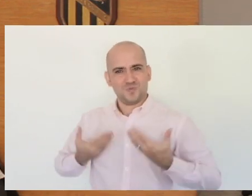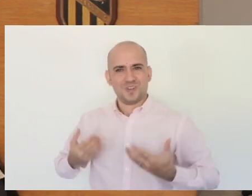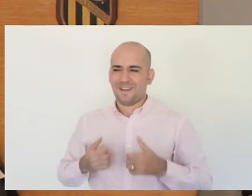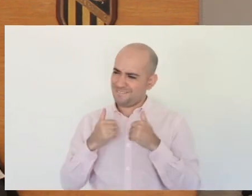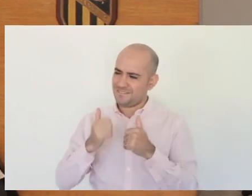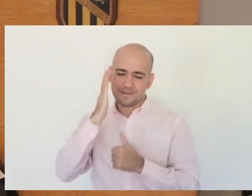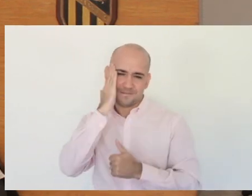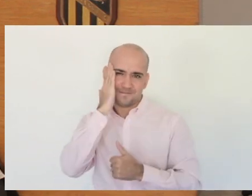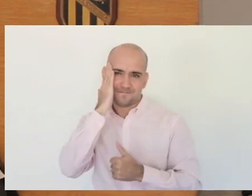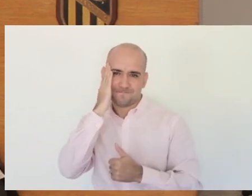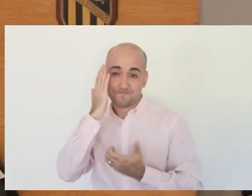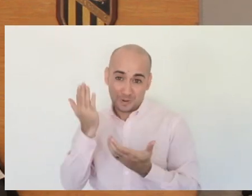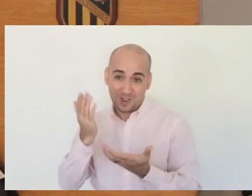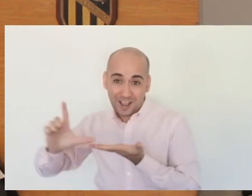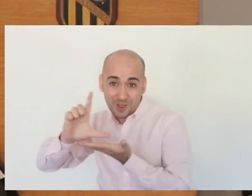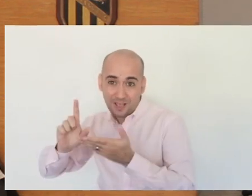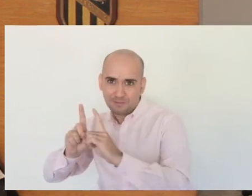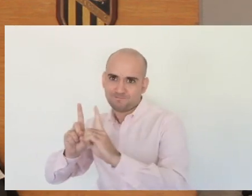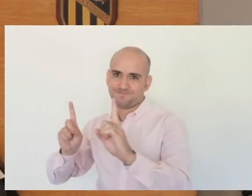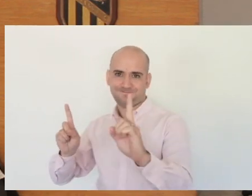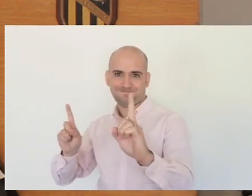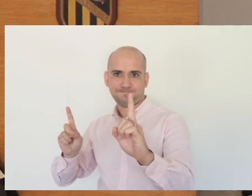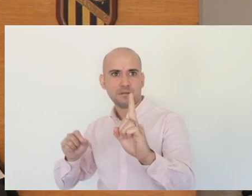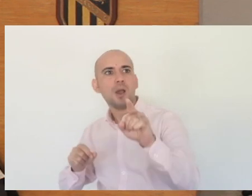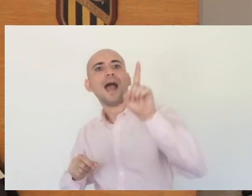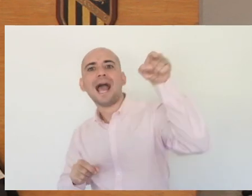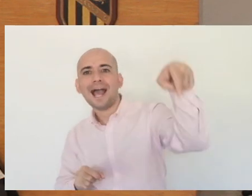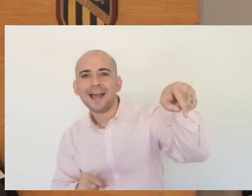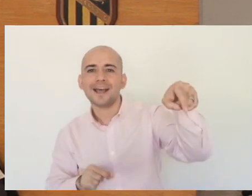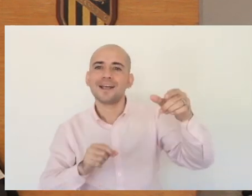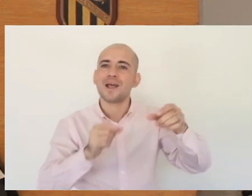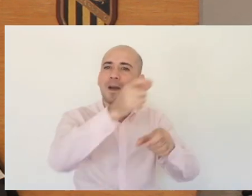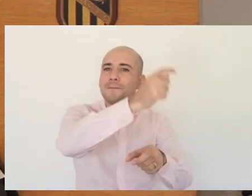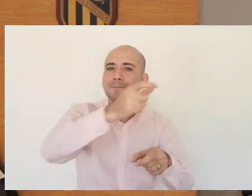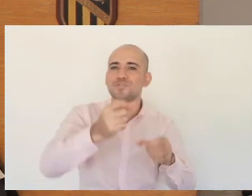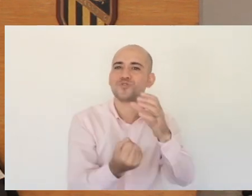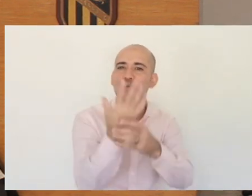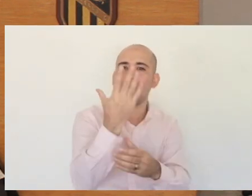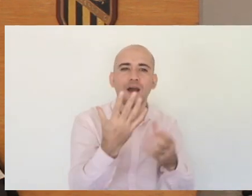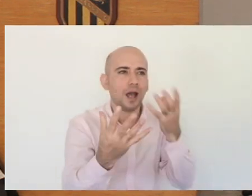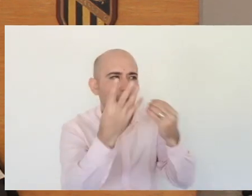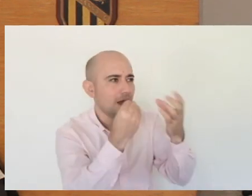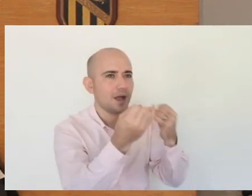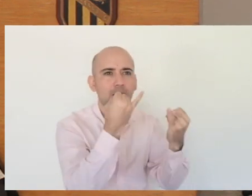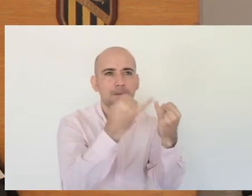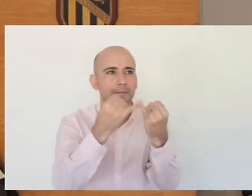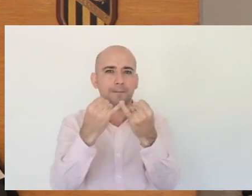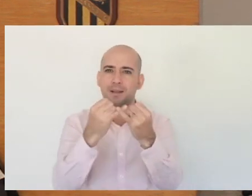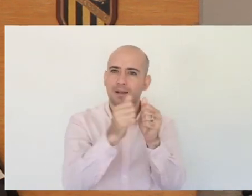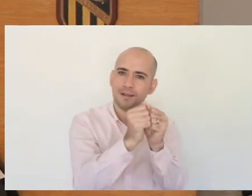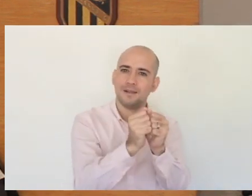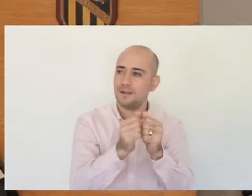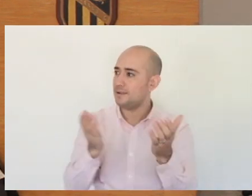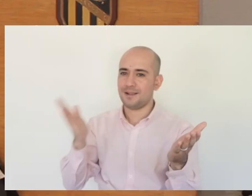positivas. Nos vamos a separar, pero tendremos nuevos rumbos, donde conoceremos nuevas personas y lo más importante, queridos compañeros,